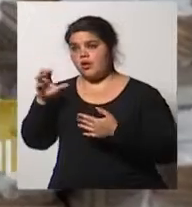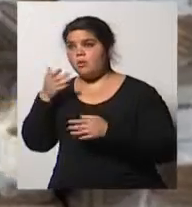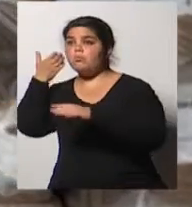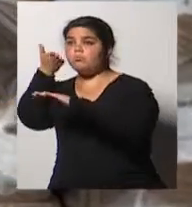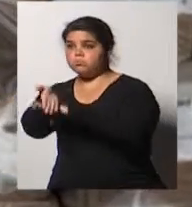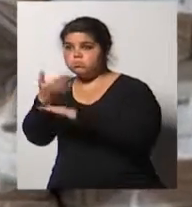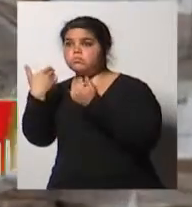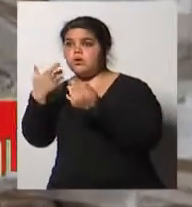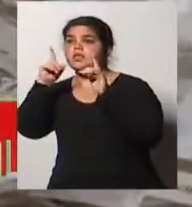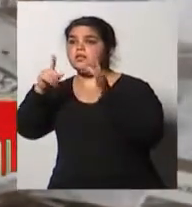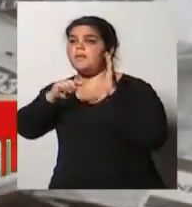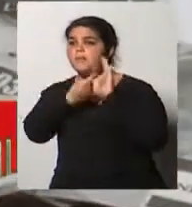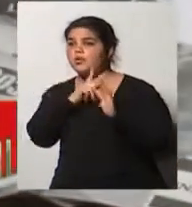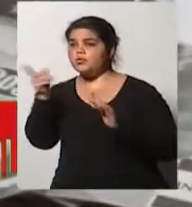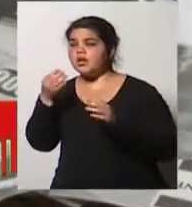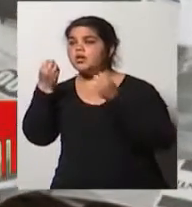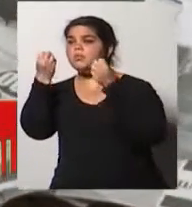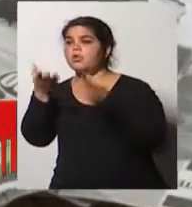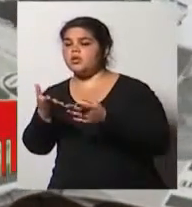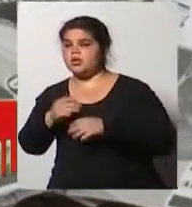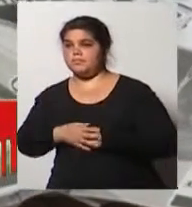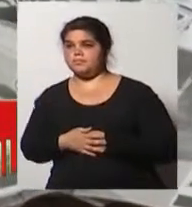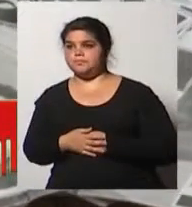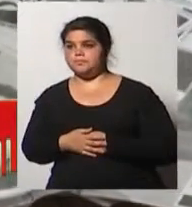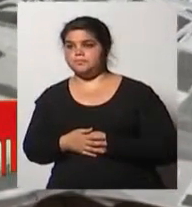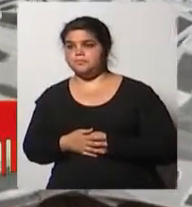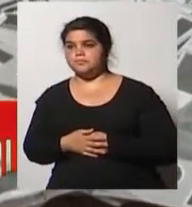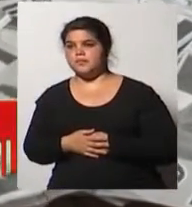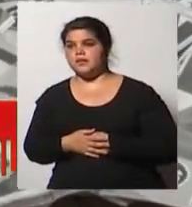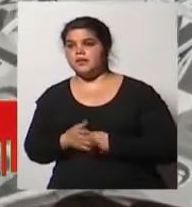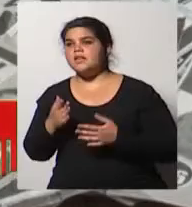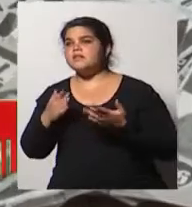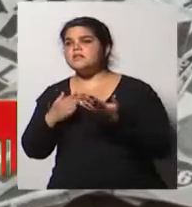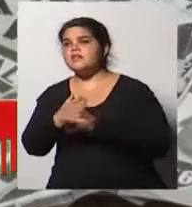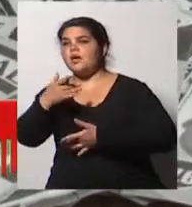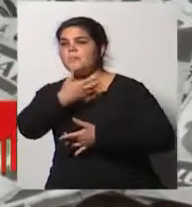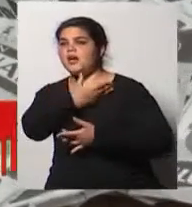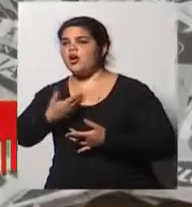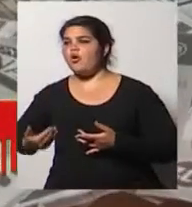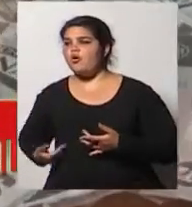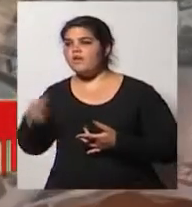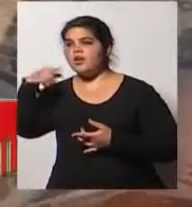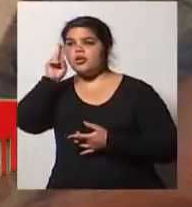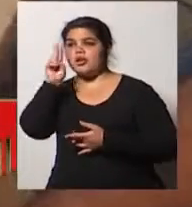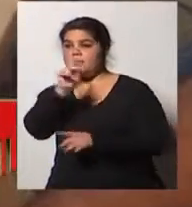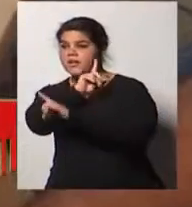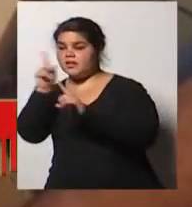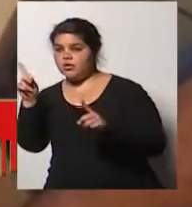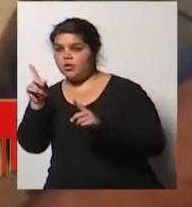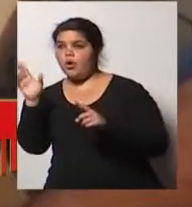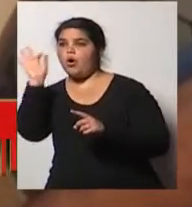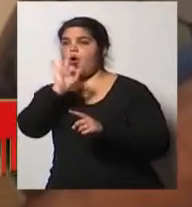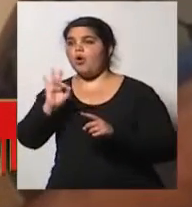Aires cuando está en juego, digamos, la garantía republicana de gobierno o en caso de una